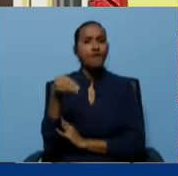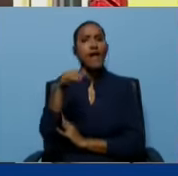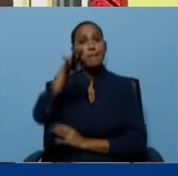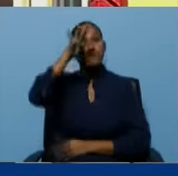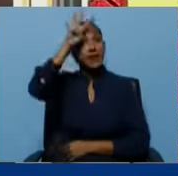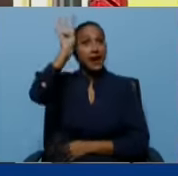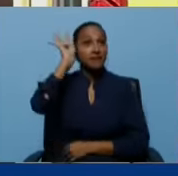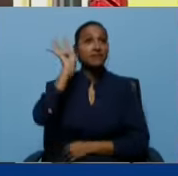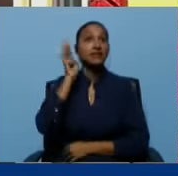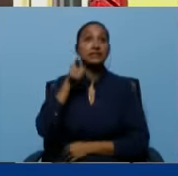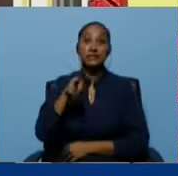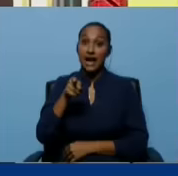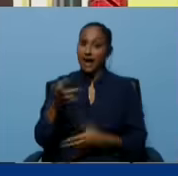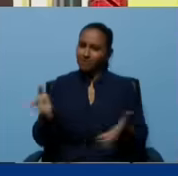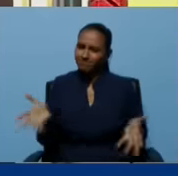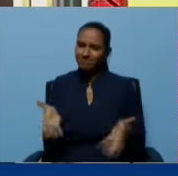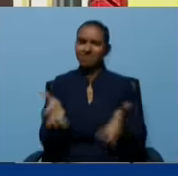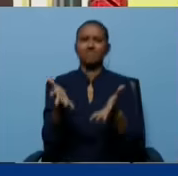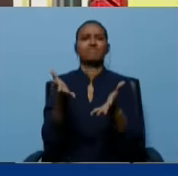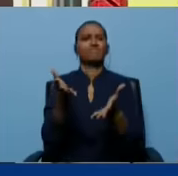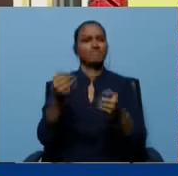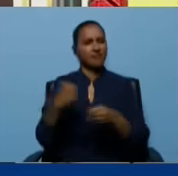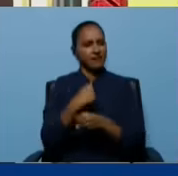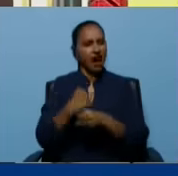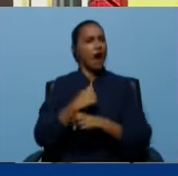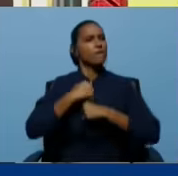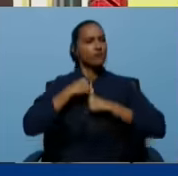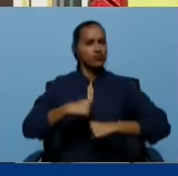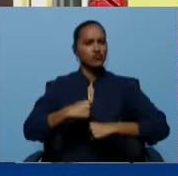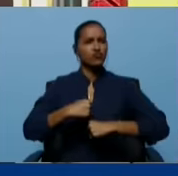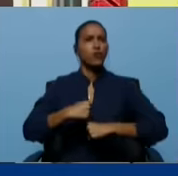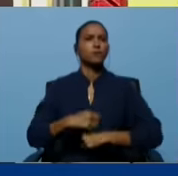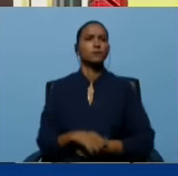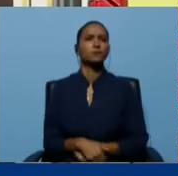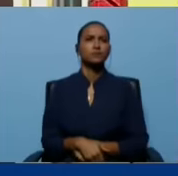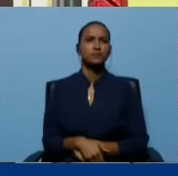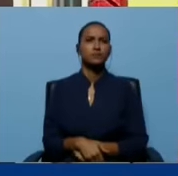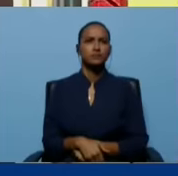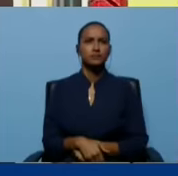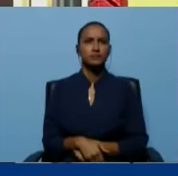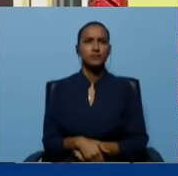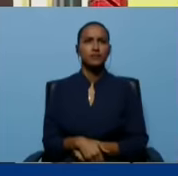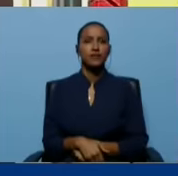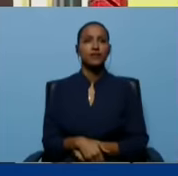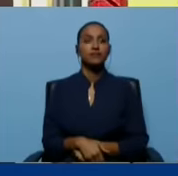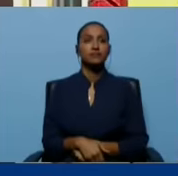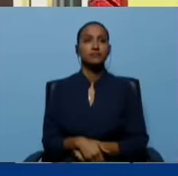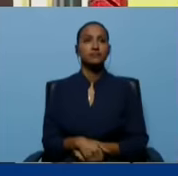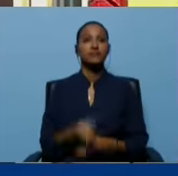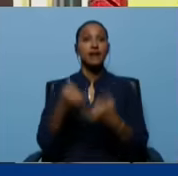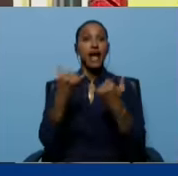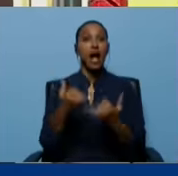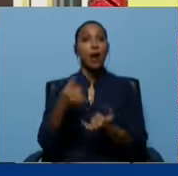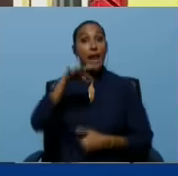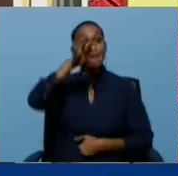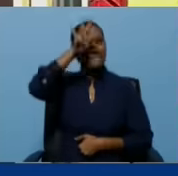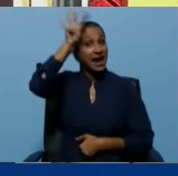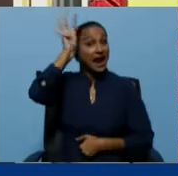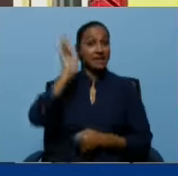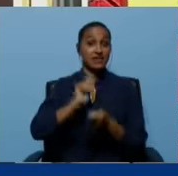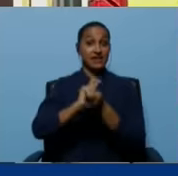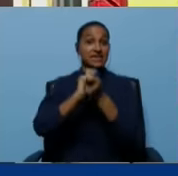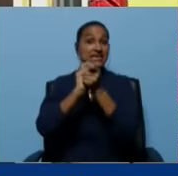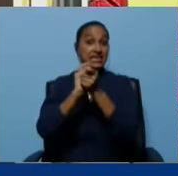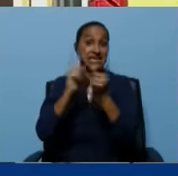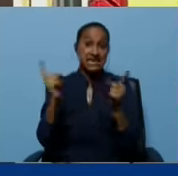ha echado el resto y irá a nuevas importantes responsabilidades de